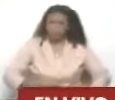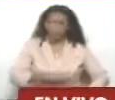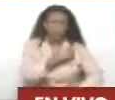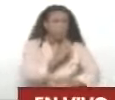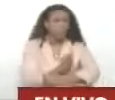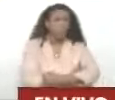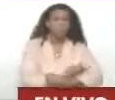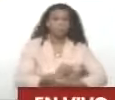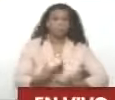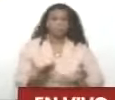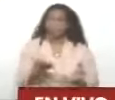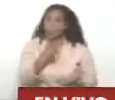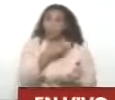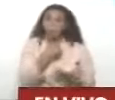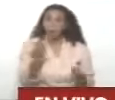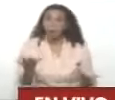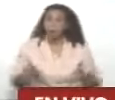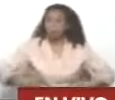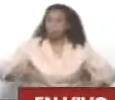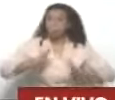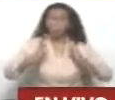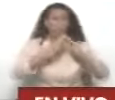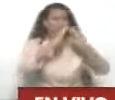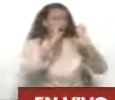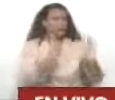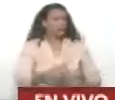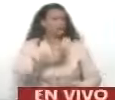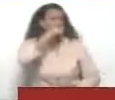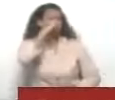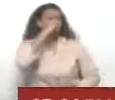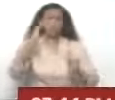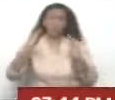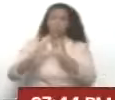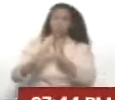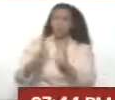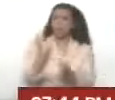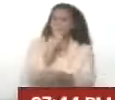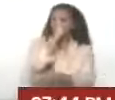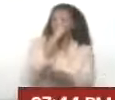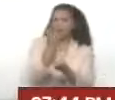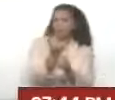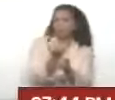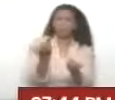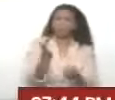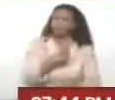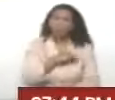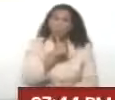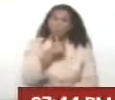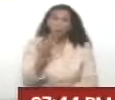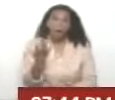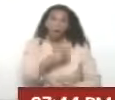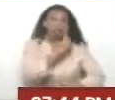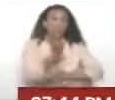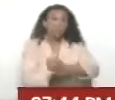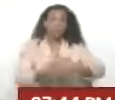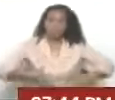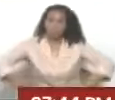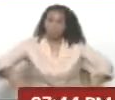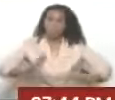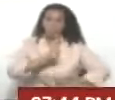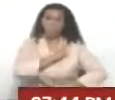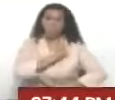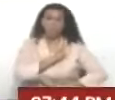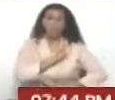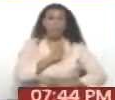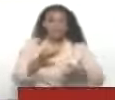Él no tenía propiedades, cuentas bancarias, porque él no llegó al poder para enriquecerse, él llegó